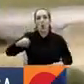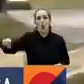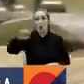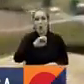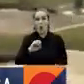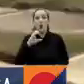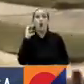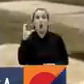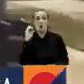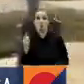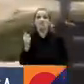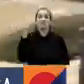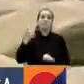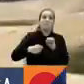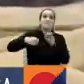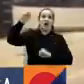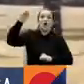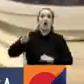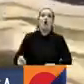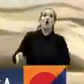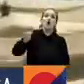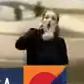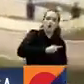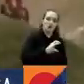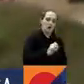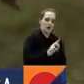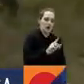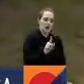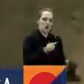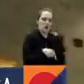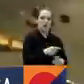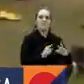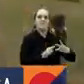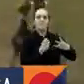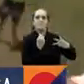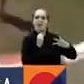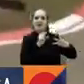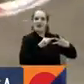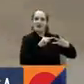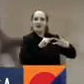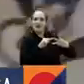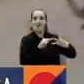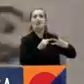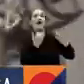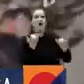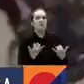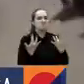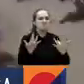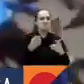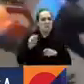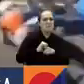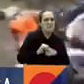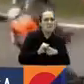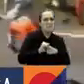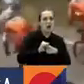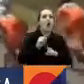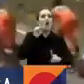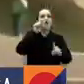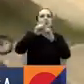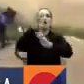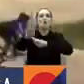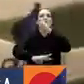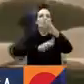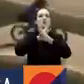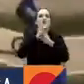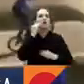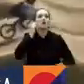en destacarse, ya que Carlos Ramírez obtuvo una presea de plata. Los pedalistas se preparan para la Copa Mundo que será el próximo mes